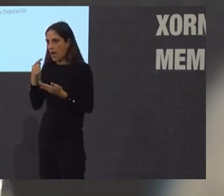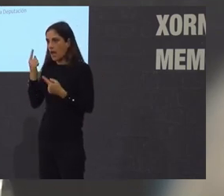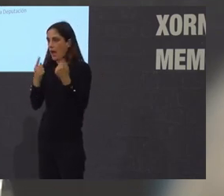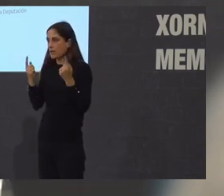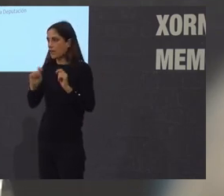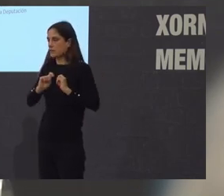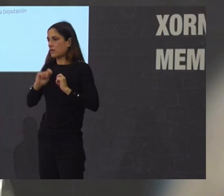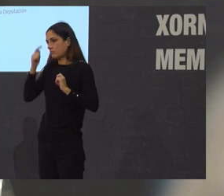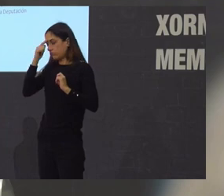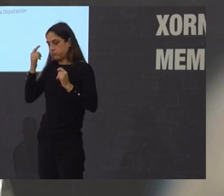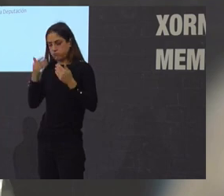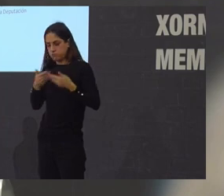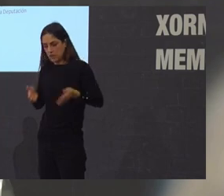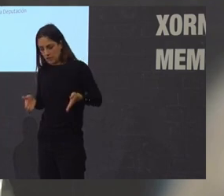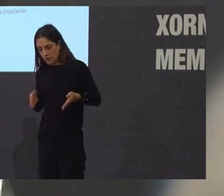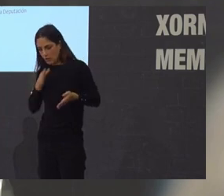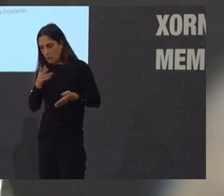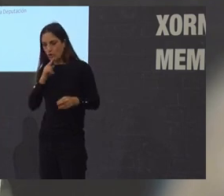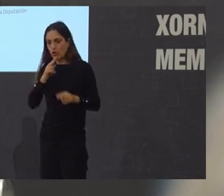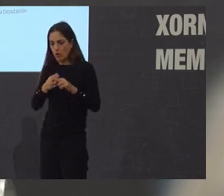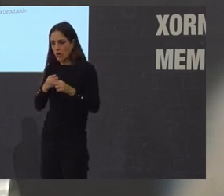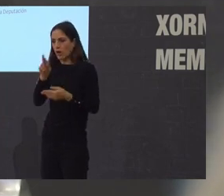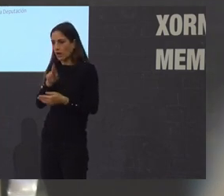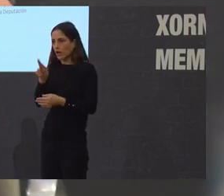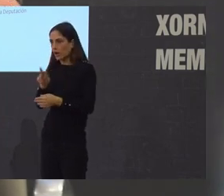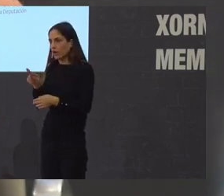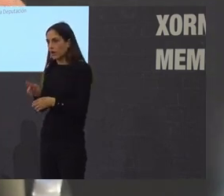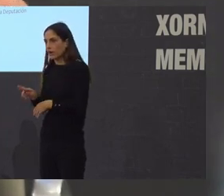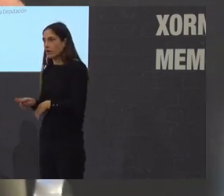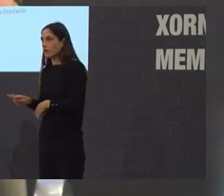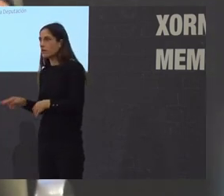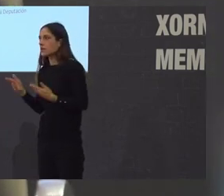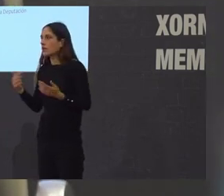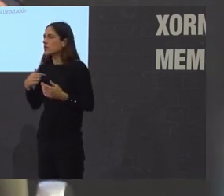veces la manera de vincular yo a las empresas es a través de una boda.